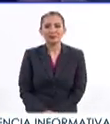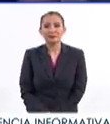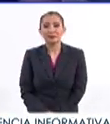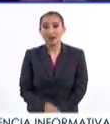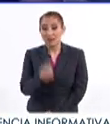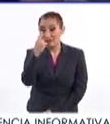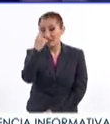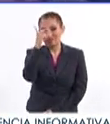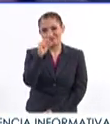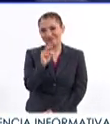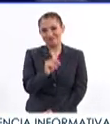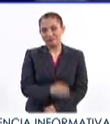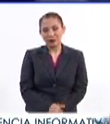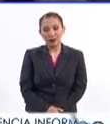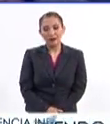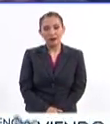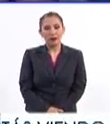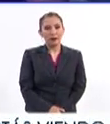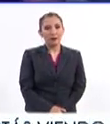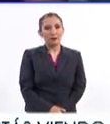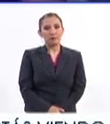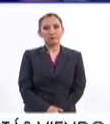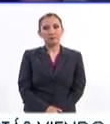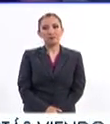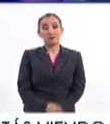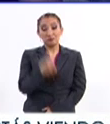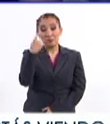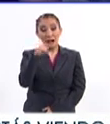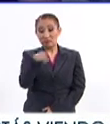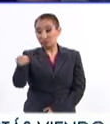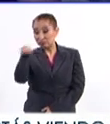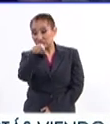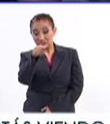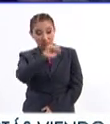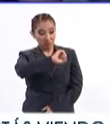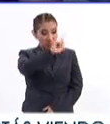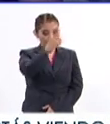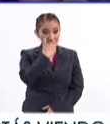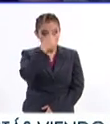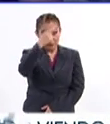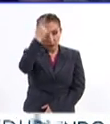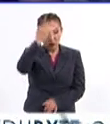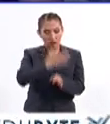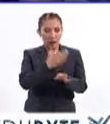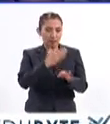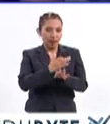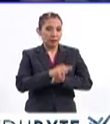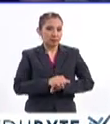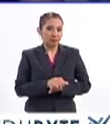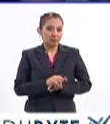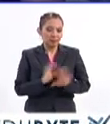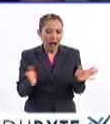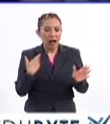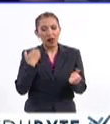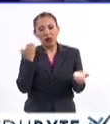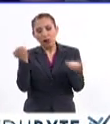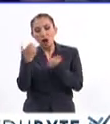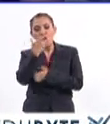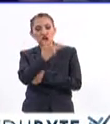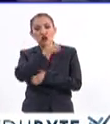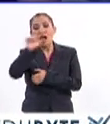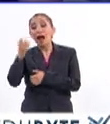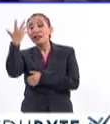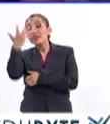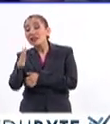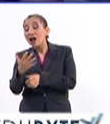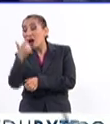es fácil y yo creo que para ninguna profesión es fácil. Ahorita pues ya entrenar de 8